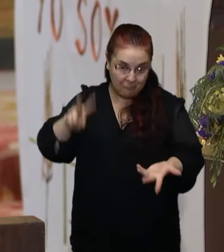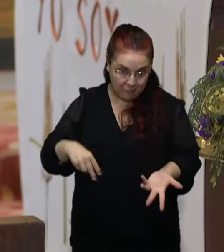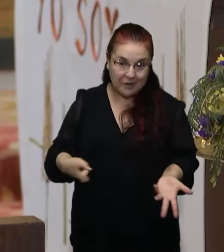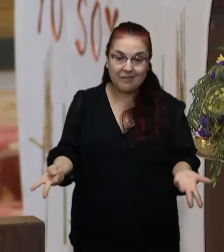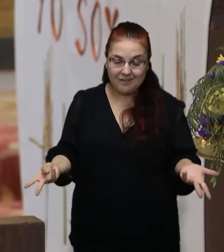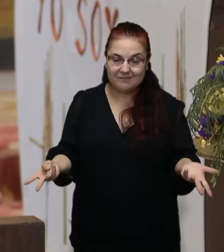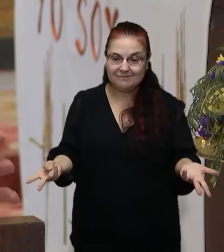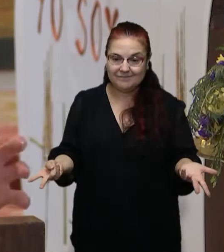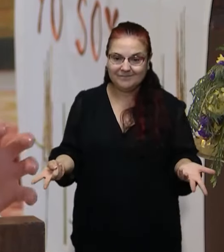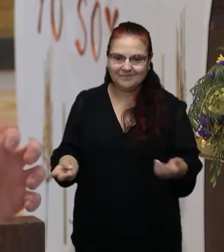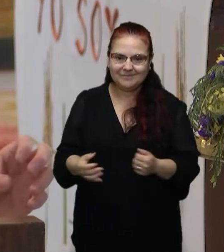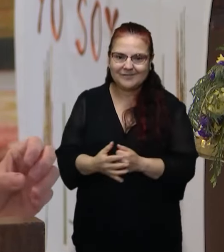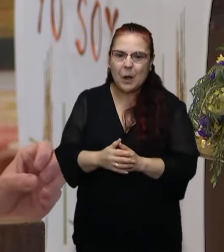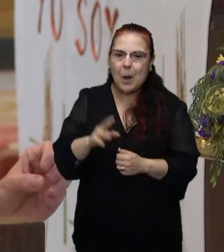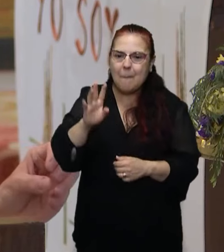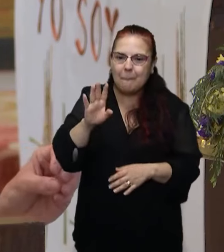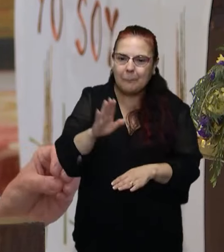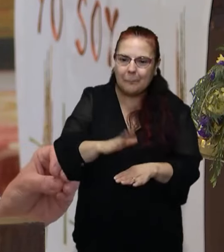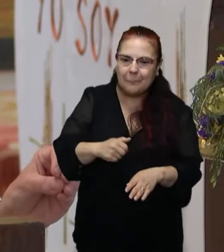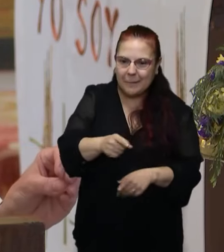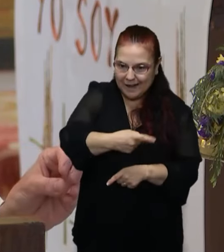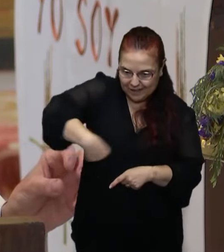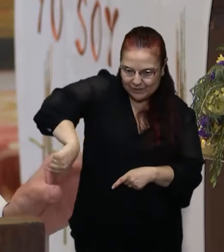nosotros es una verdad